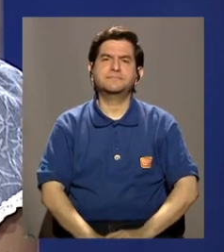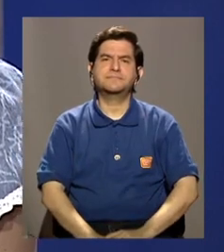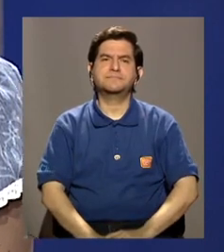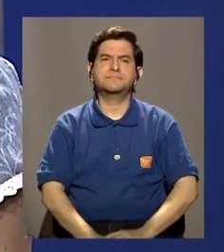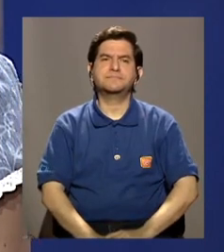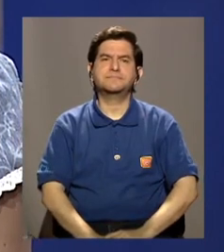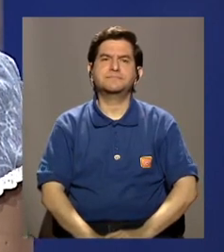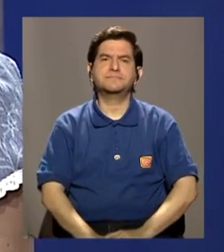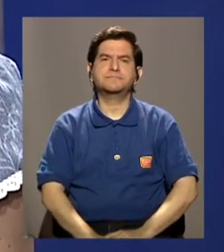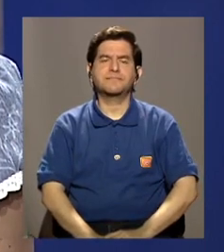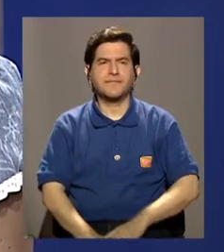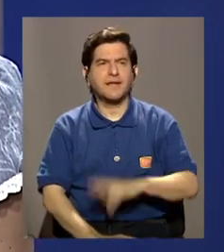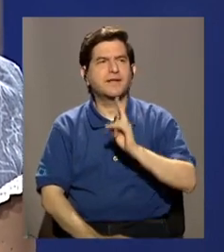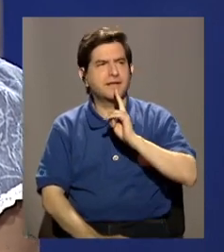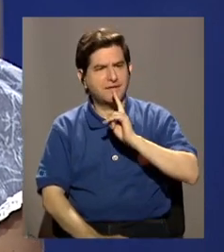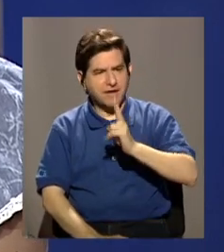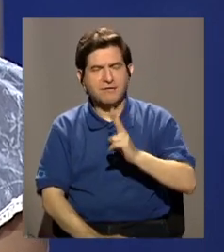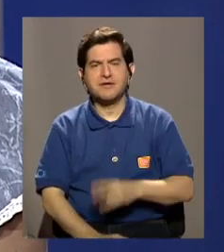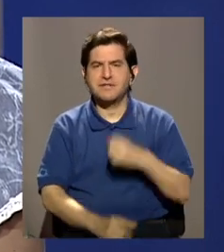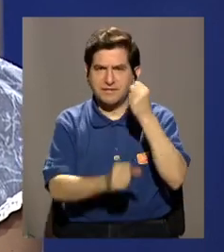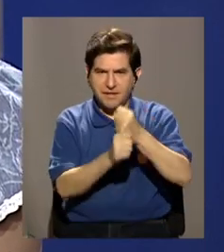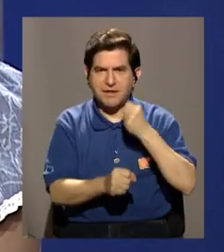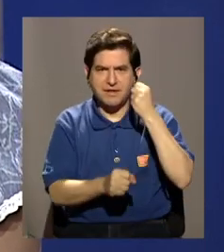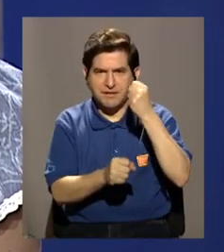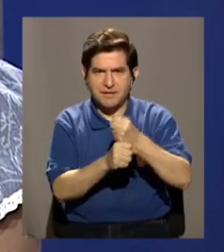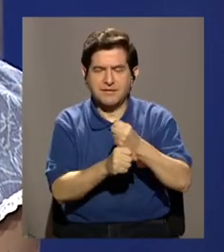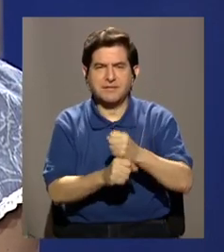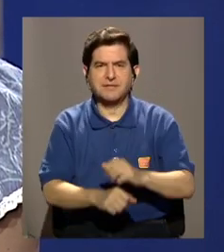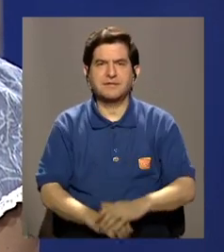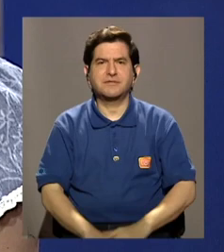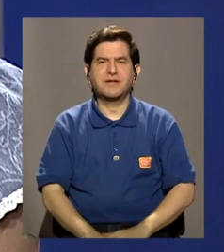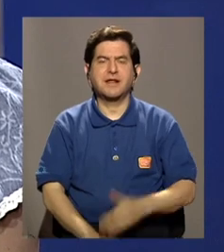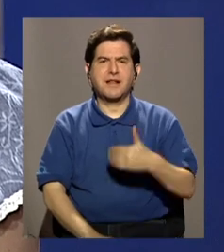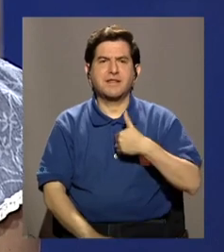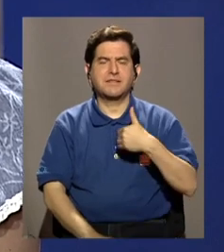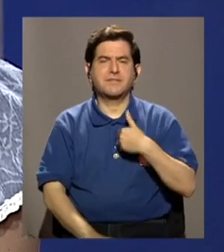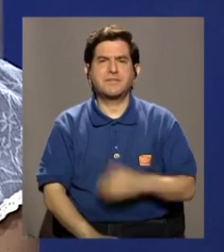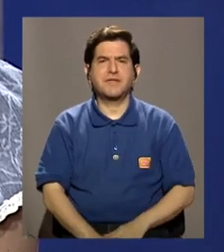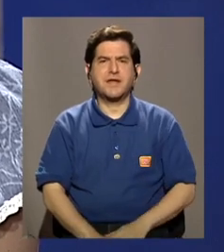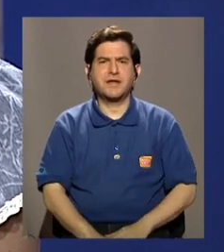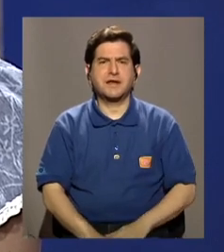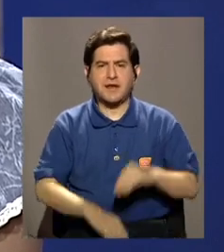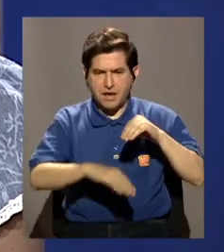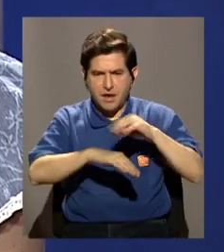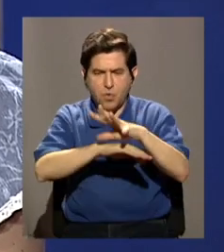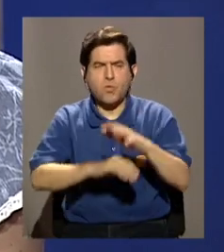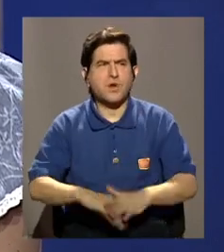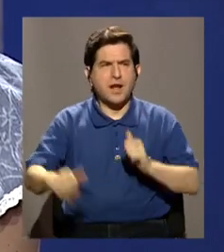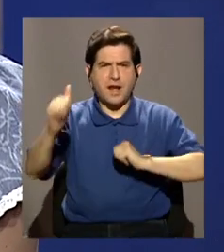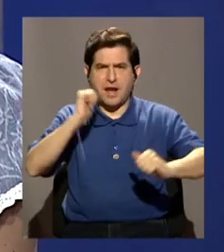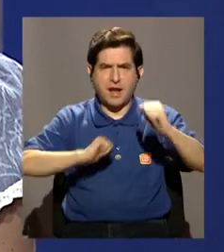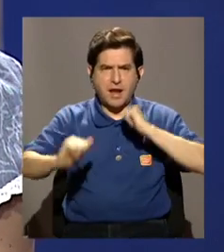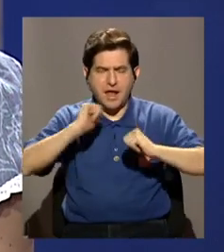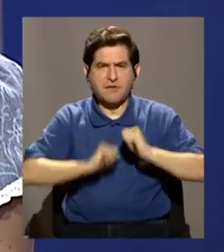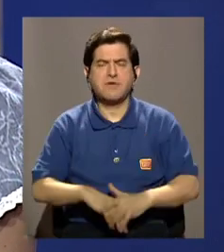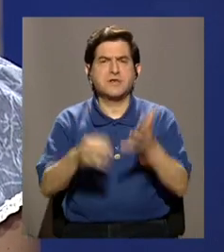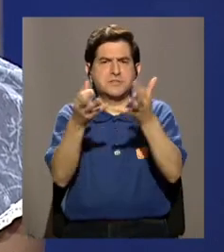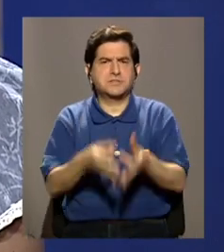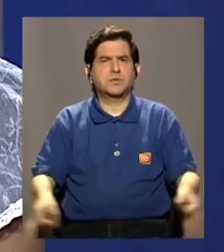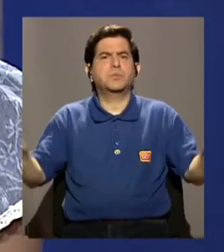bueno definitivamente la obra tiene tiene un peso dramático y